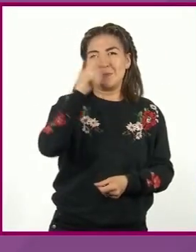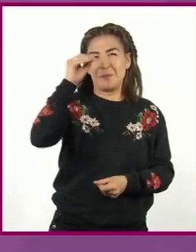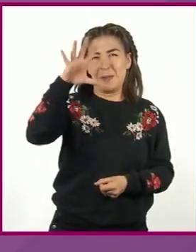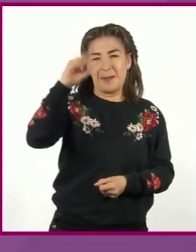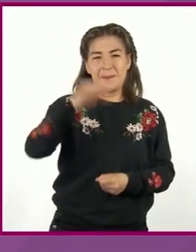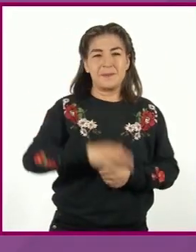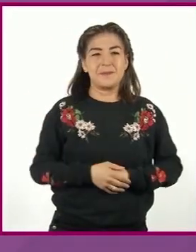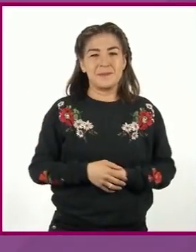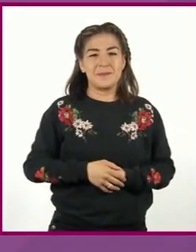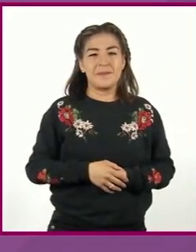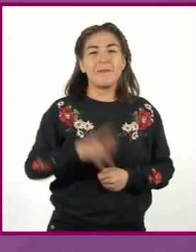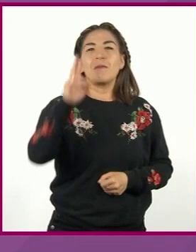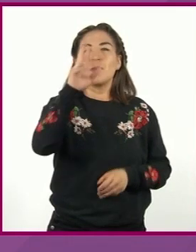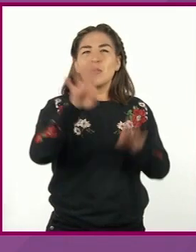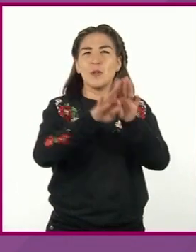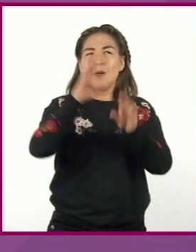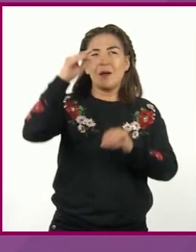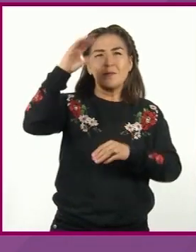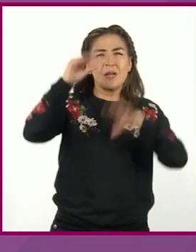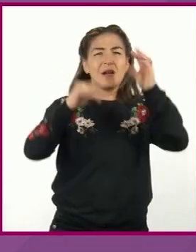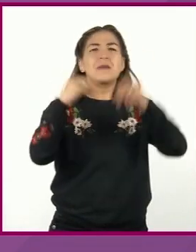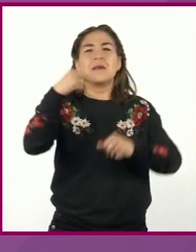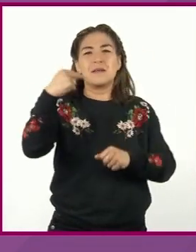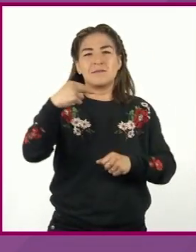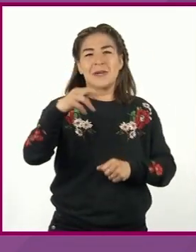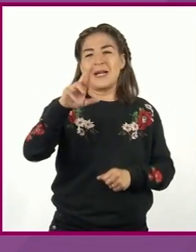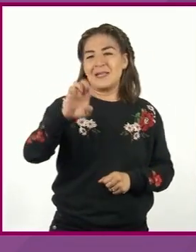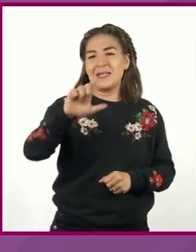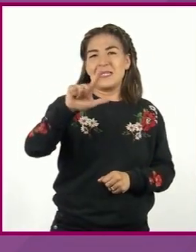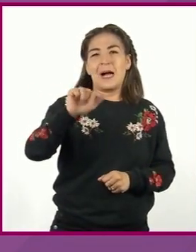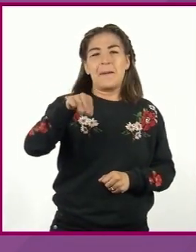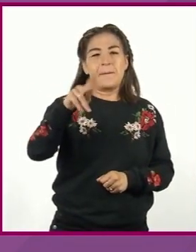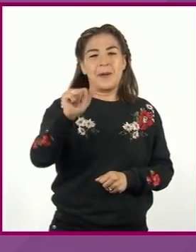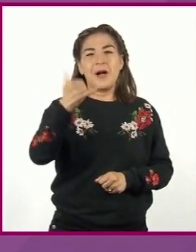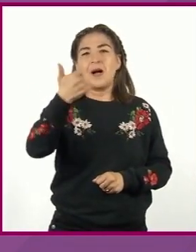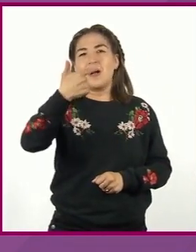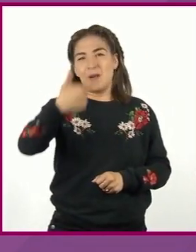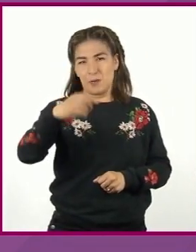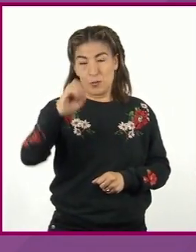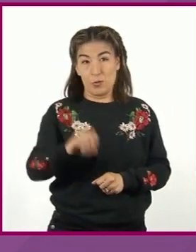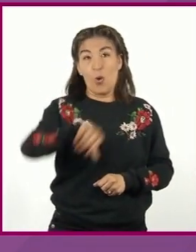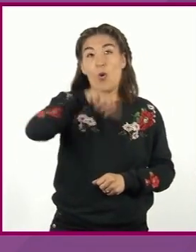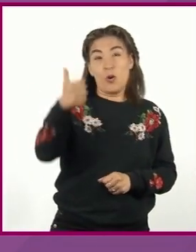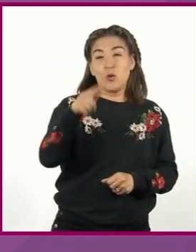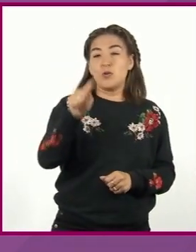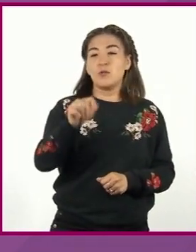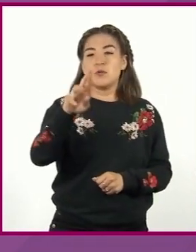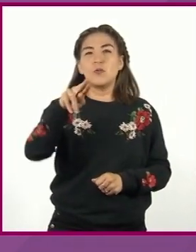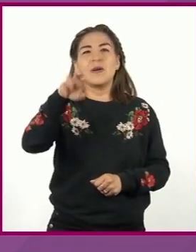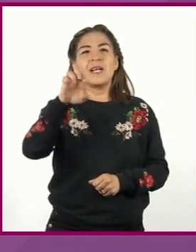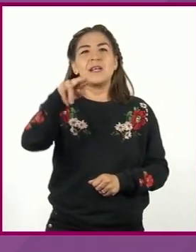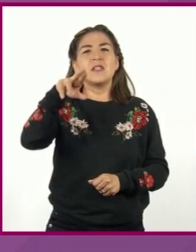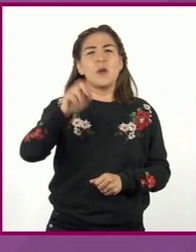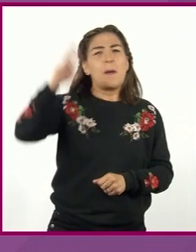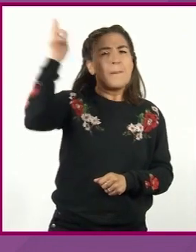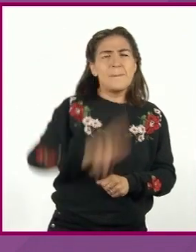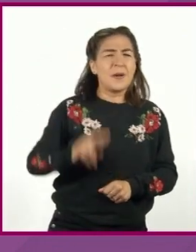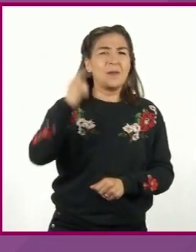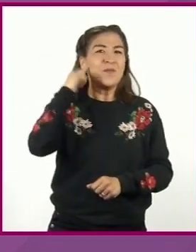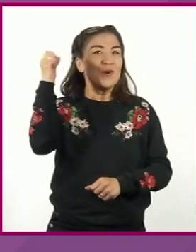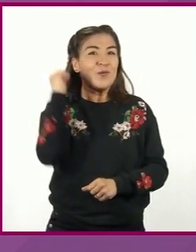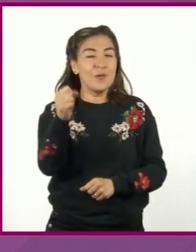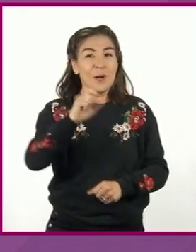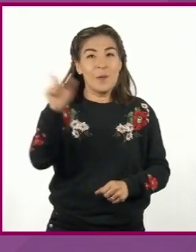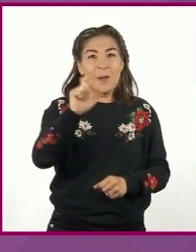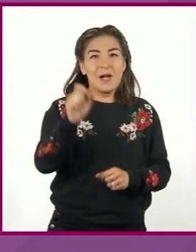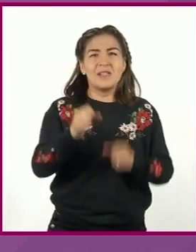estela luminosa que vemos se denomina relámpago, mientras que un trueno es la intensa onda sonora que se produce cuando